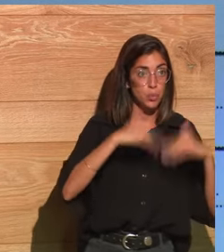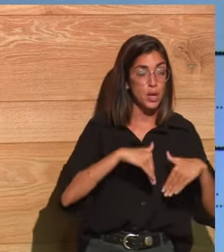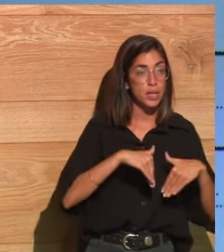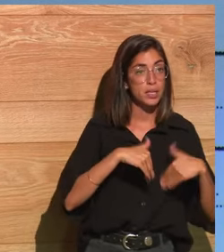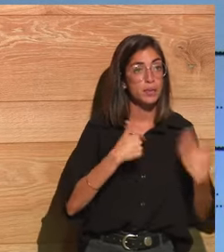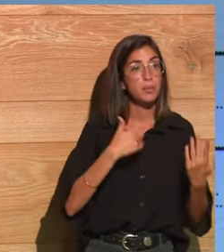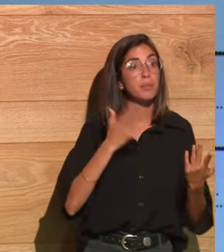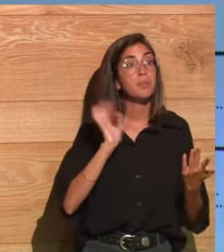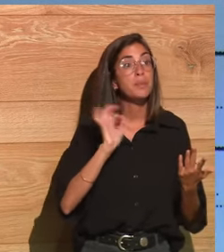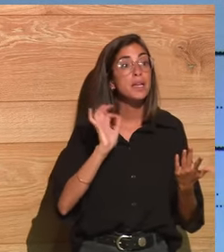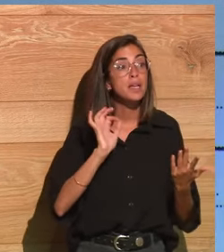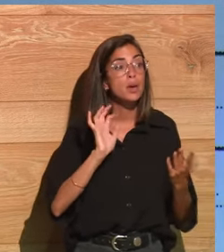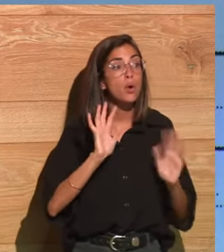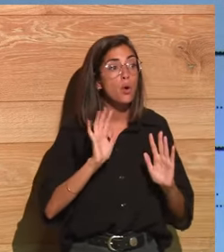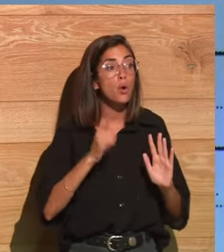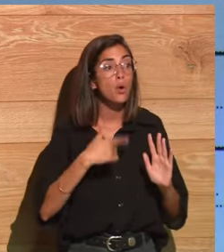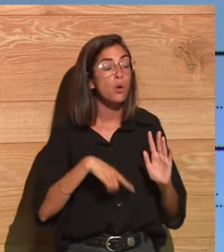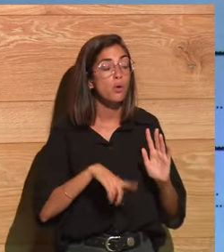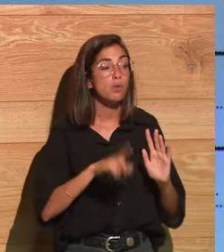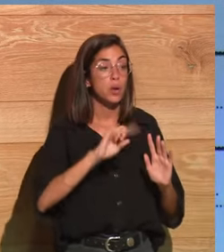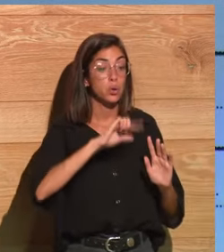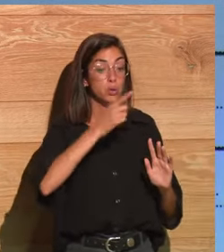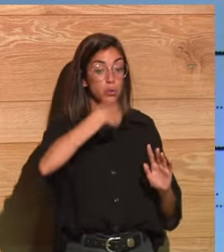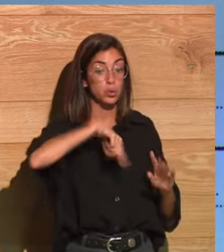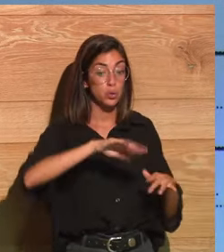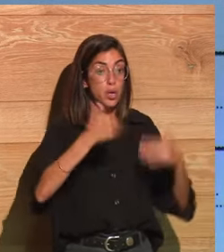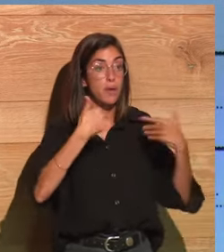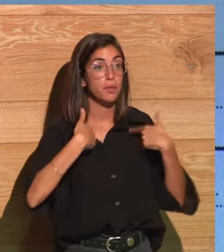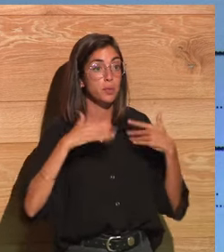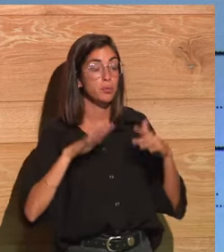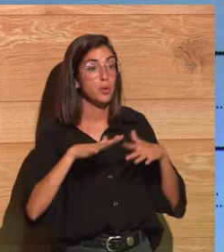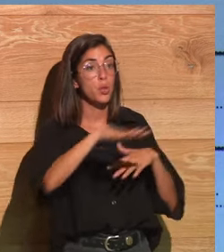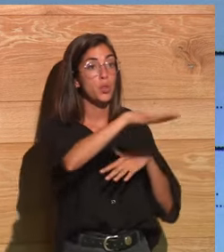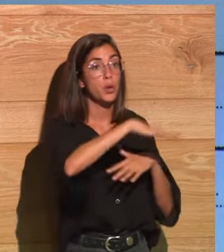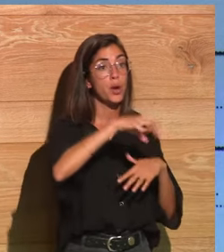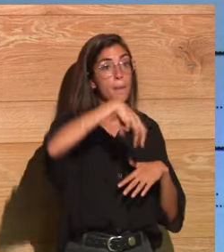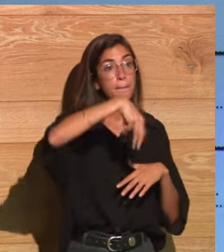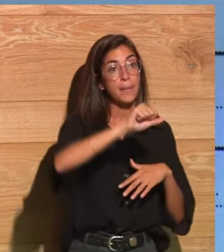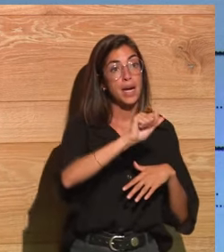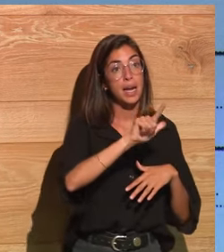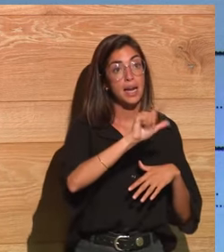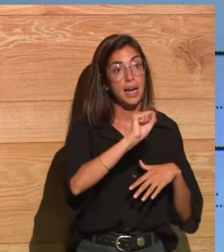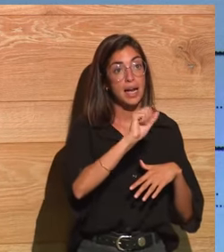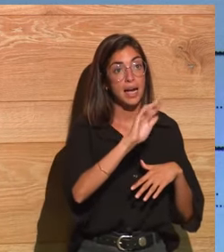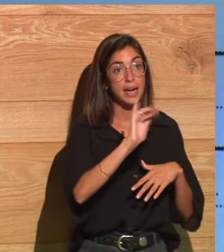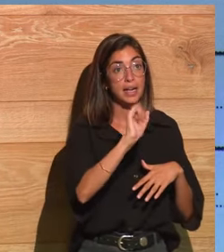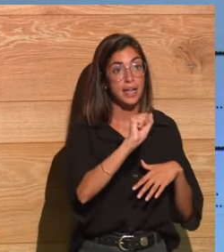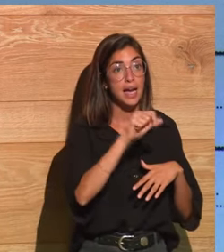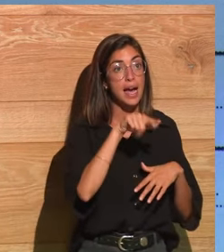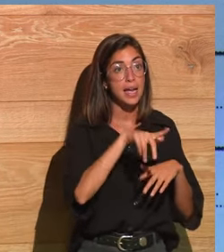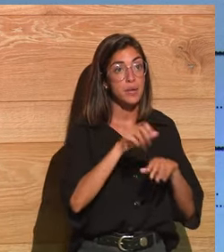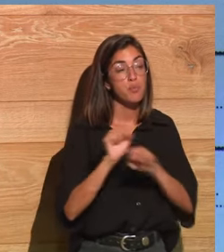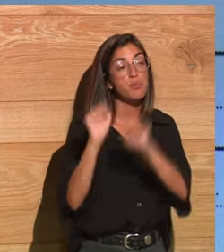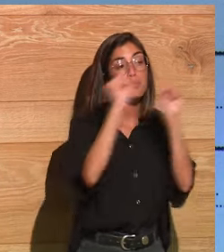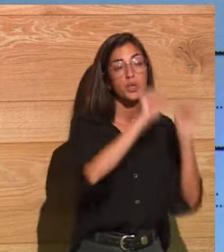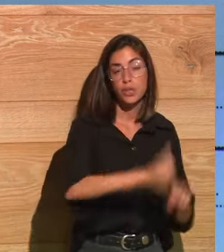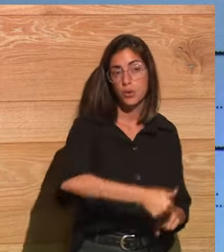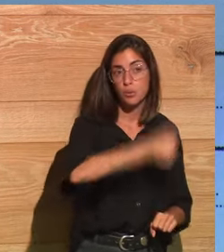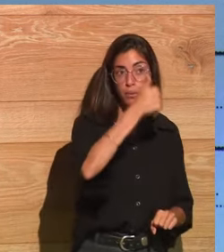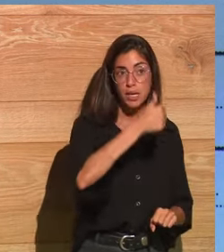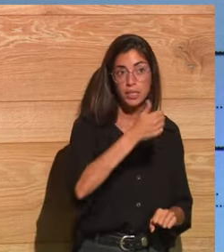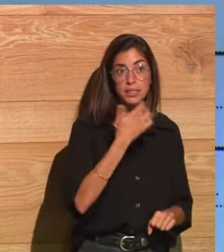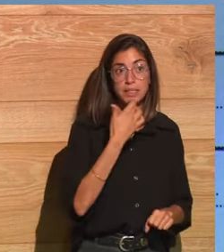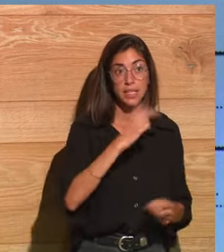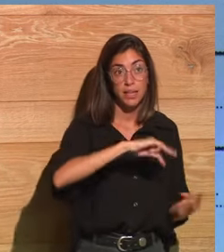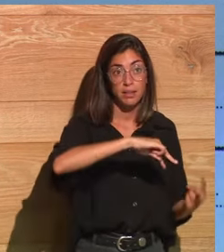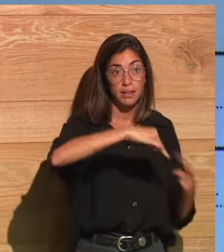que a nosotros nos provocaría la anemia, en los lugares donde está la malaria, están protegidos, están más protegidos. ¿Vale? No, los que no tienen los dos